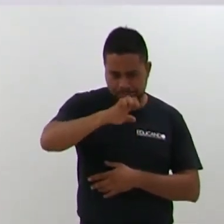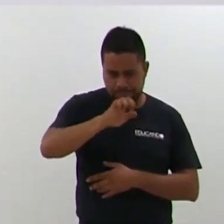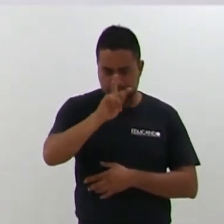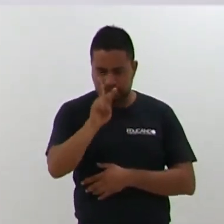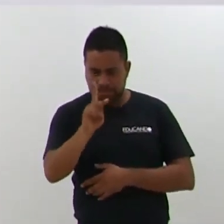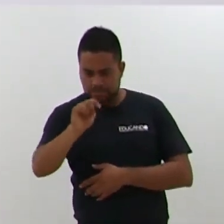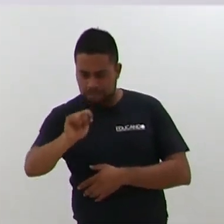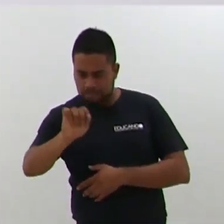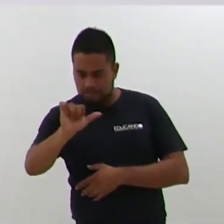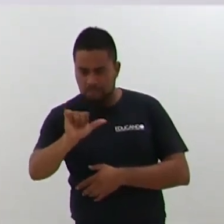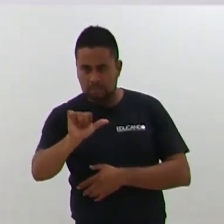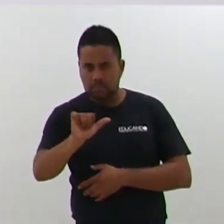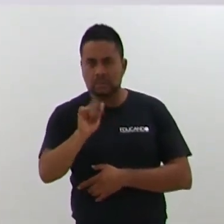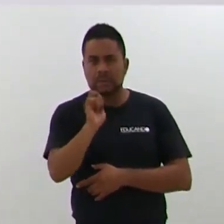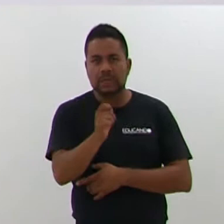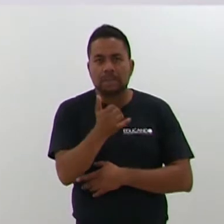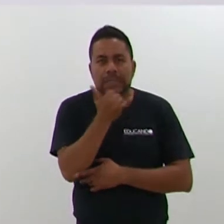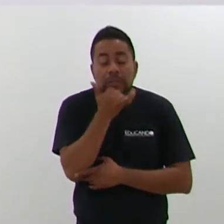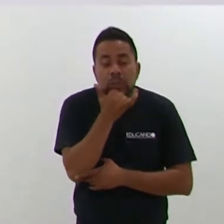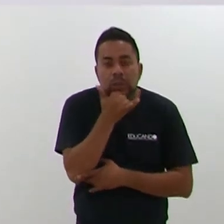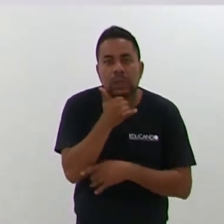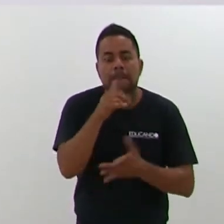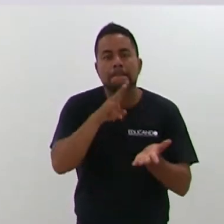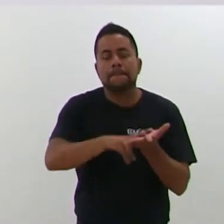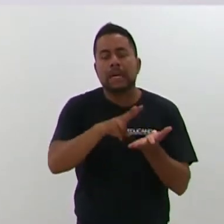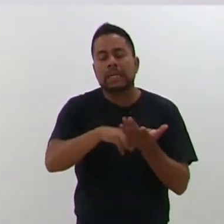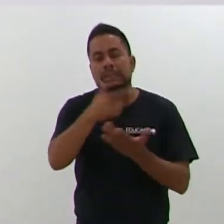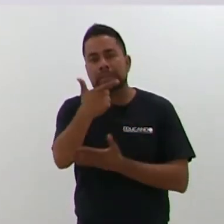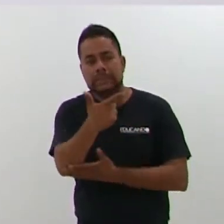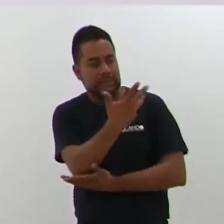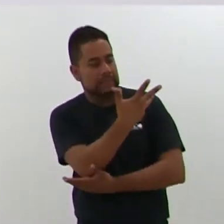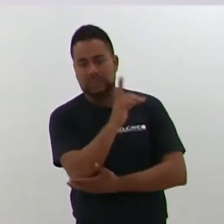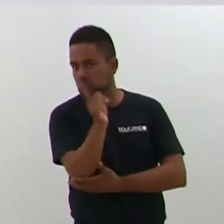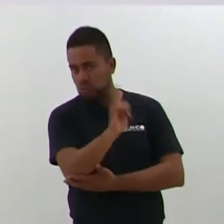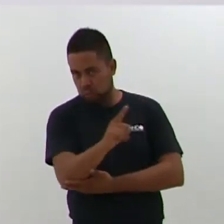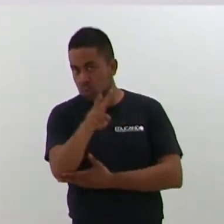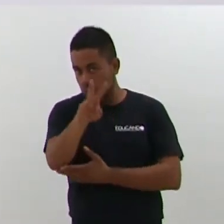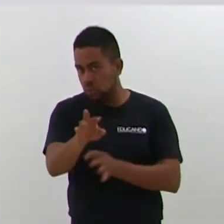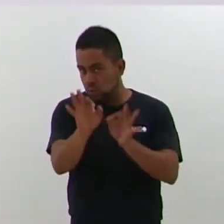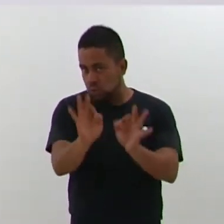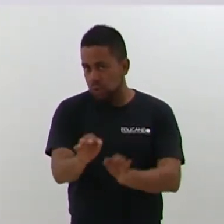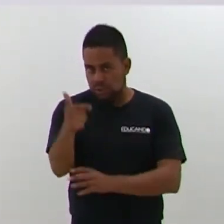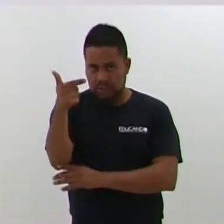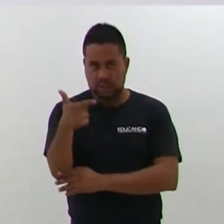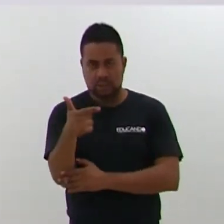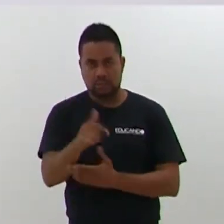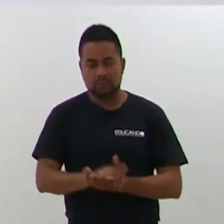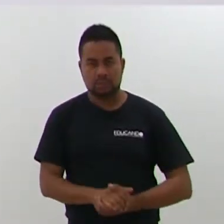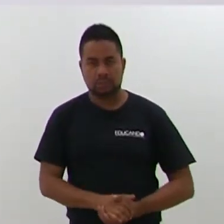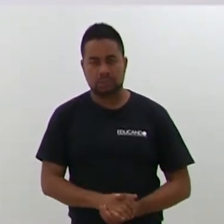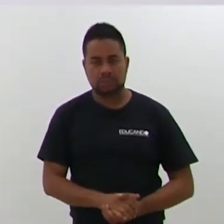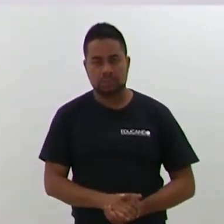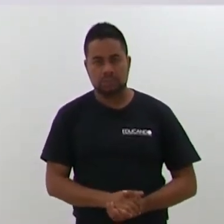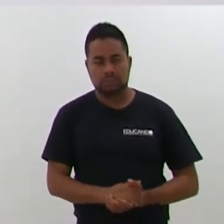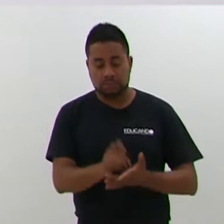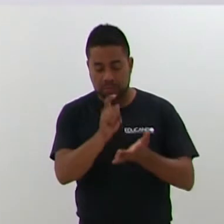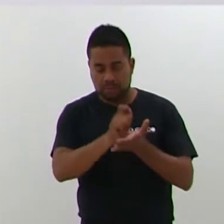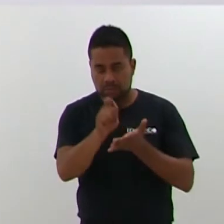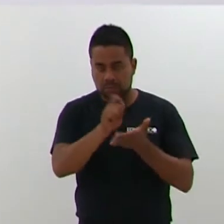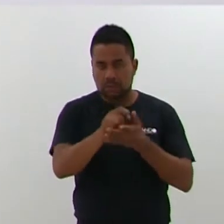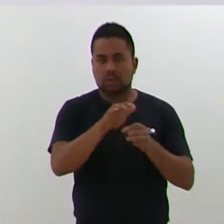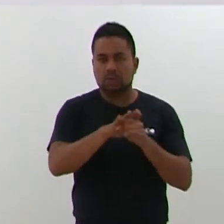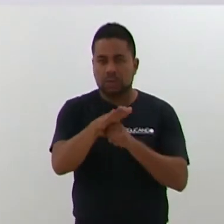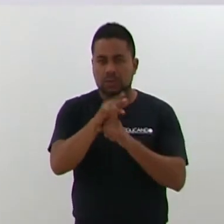lo vamos a relacionar. Es 7, niños, no es 5, es 7. Entonces, vamos a escribir una